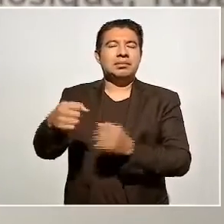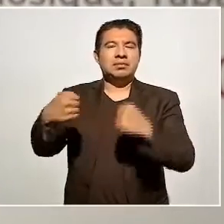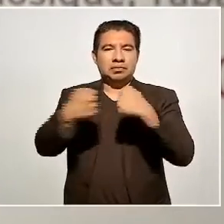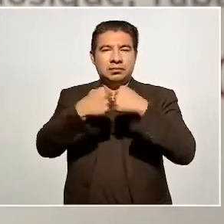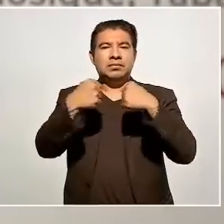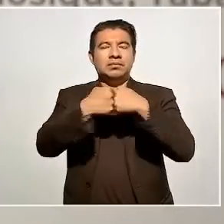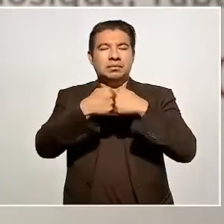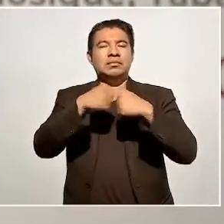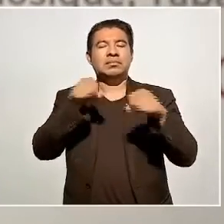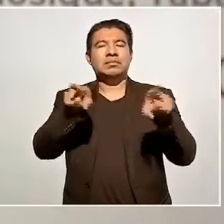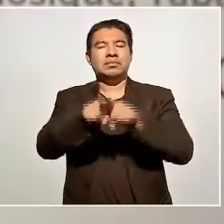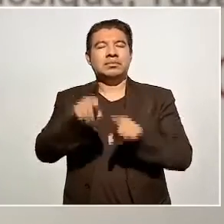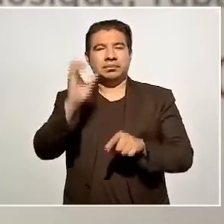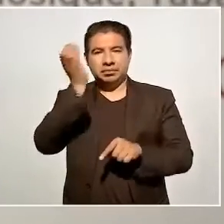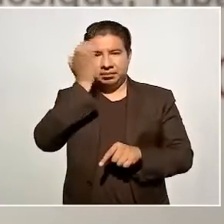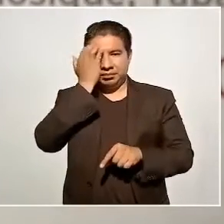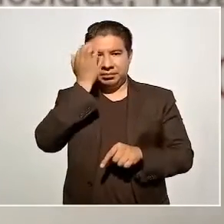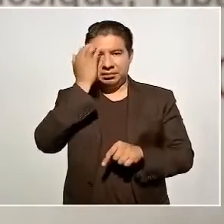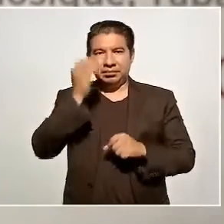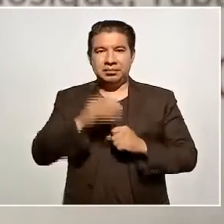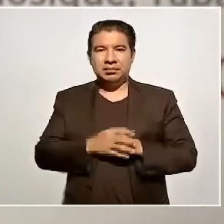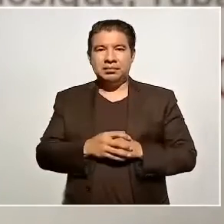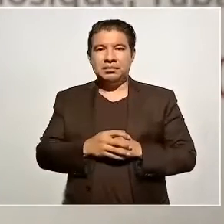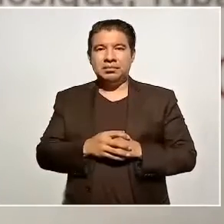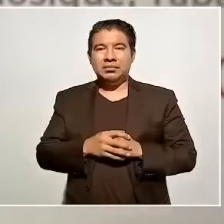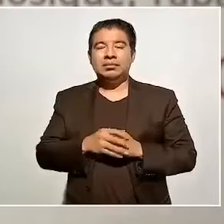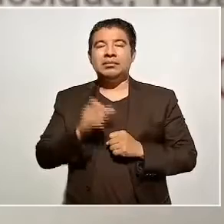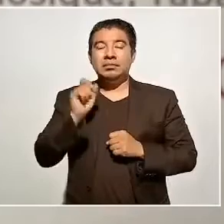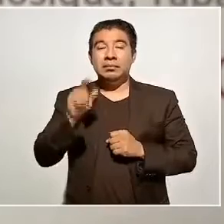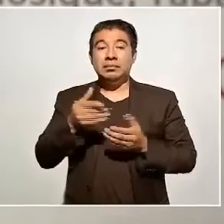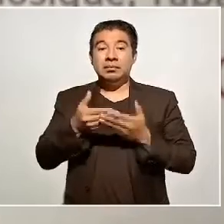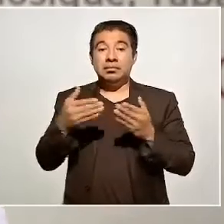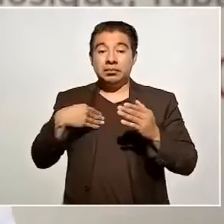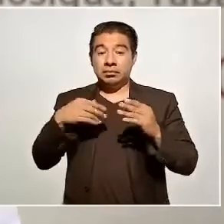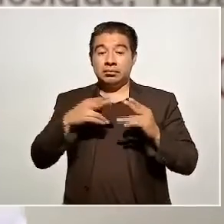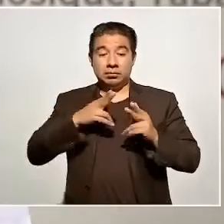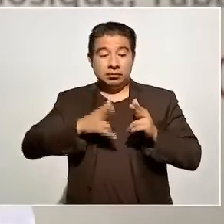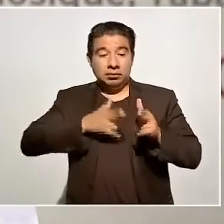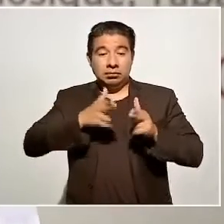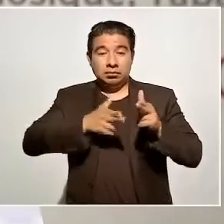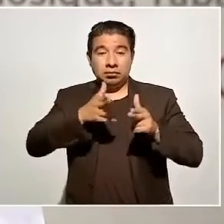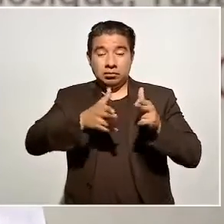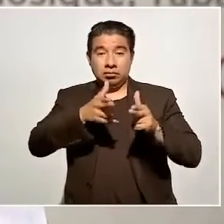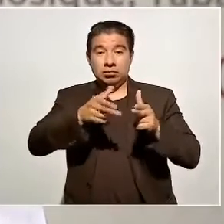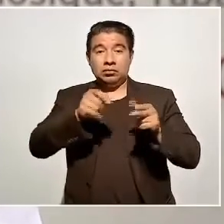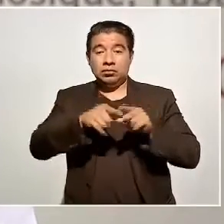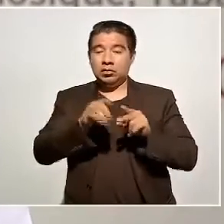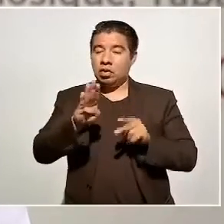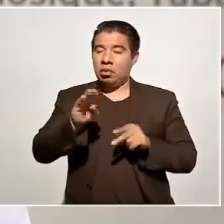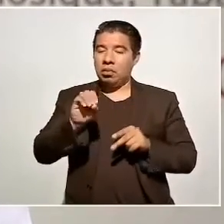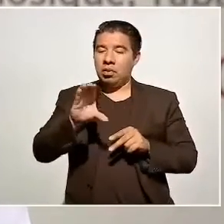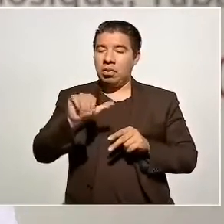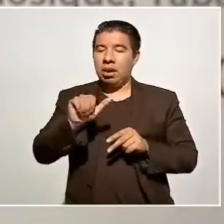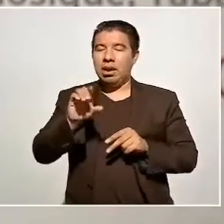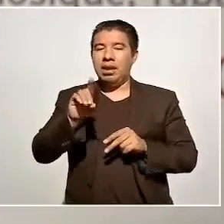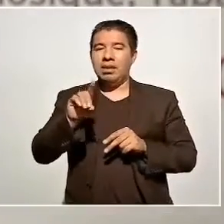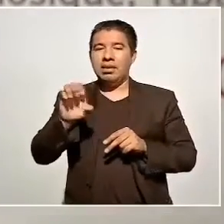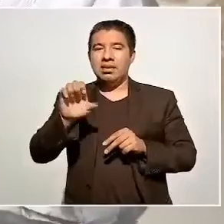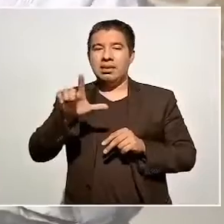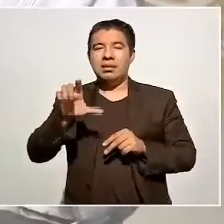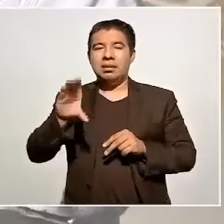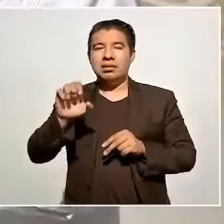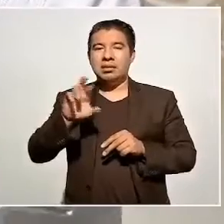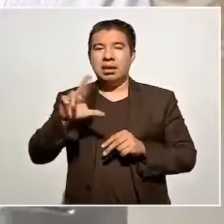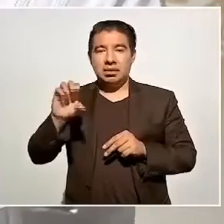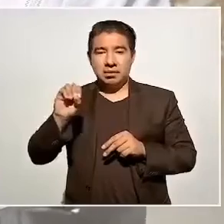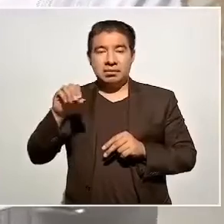Frontera. Por eso la estación del Tren Maya de Boca del Cerro va a